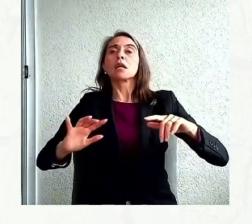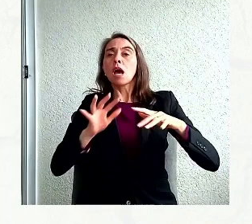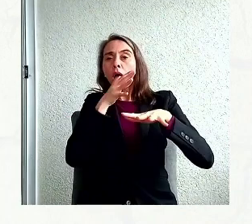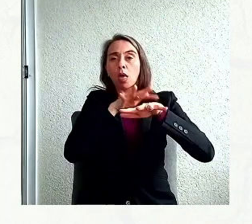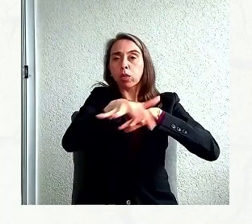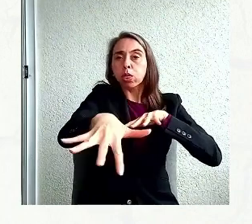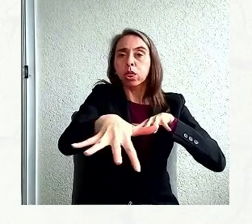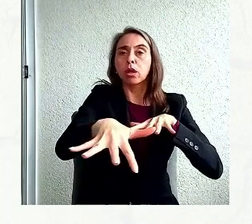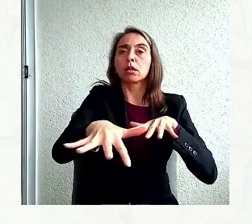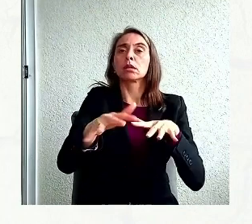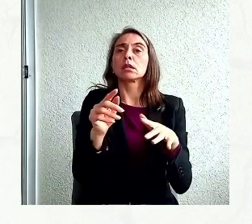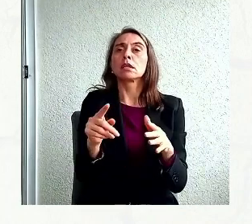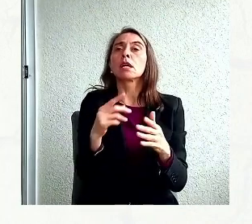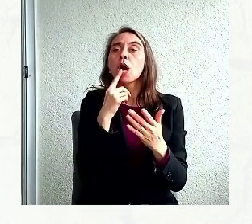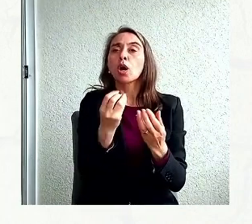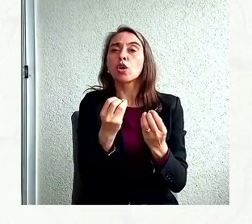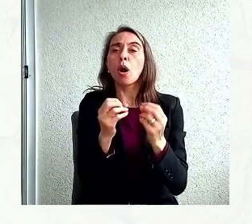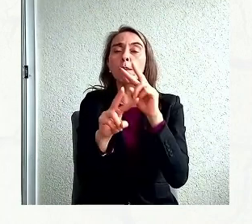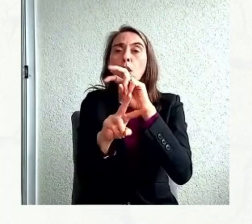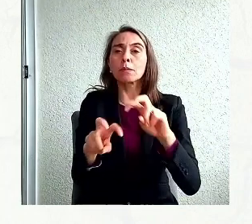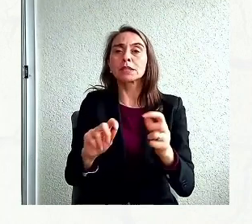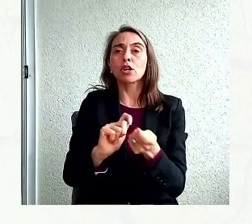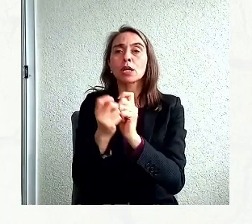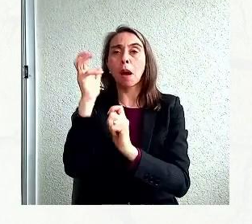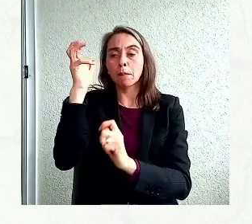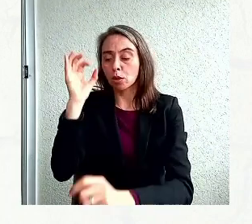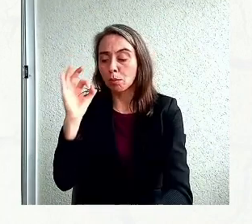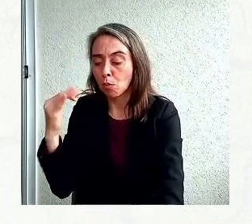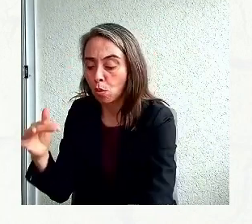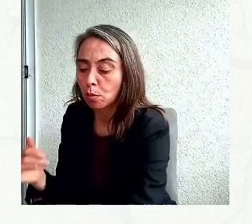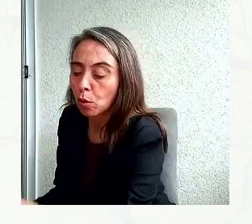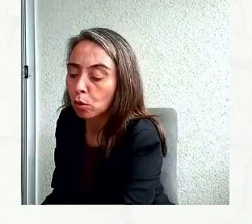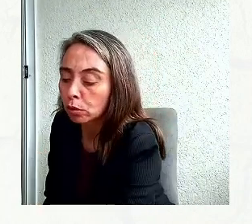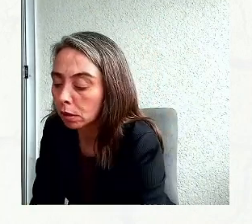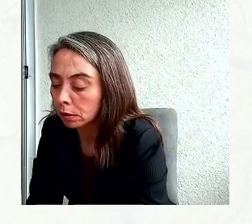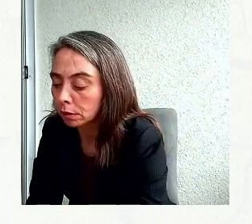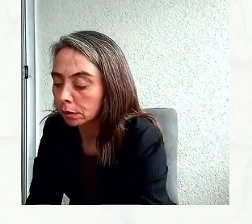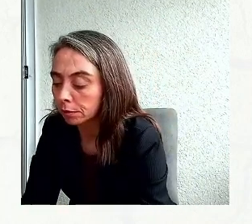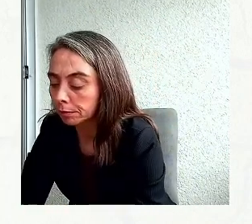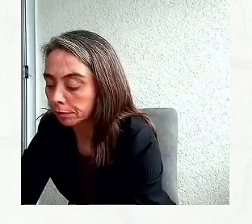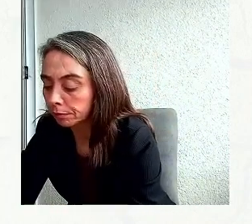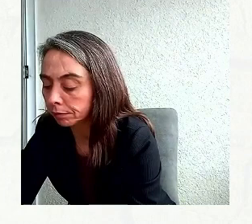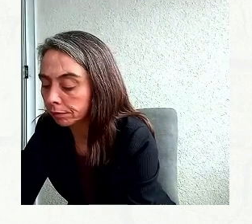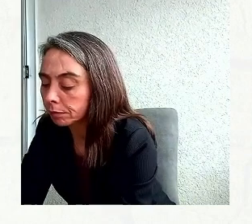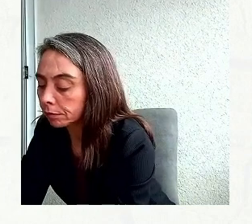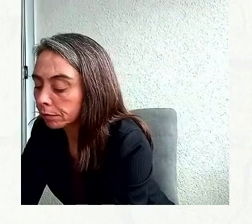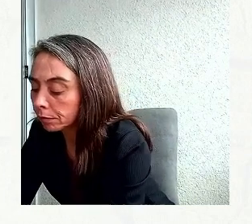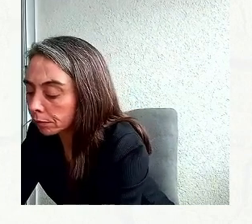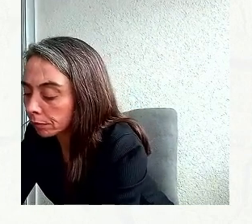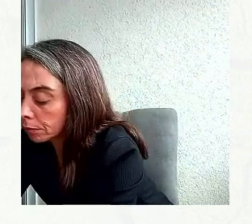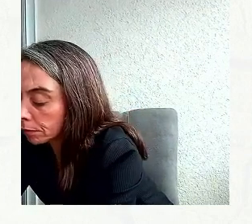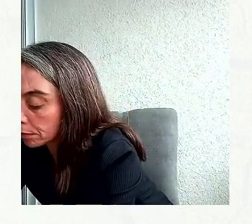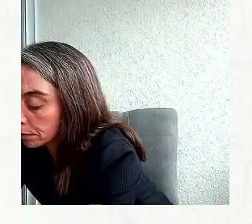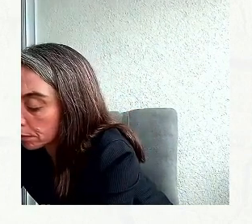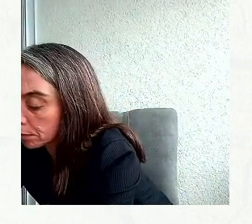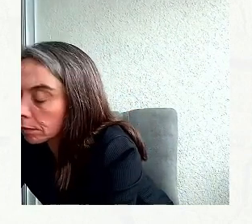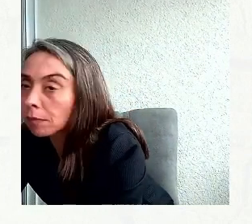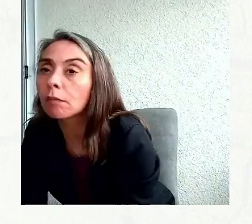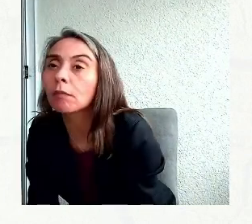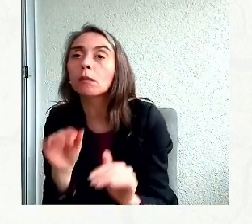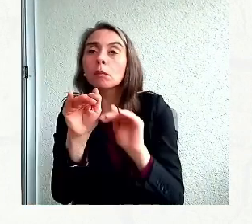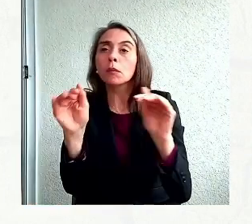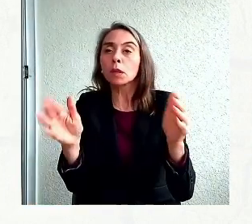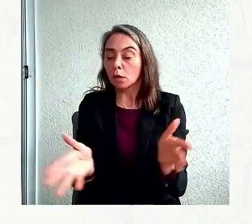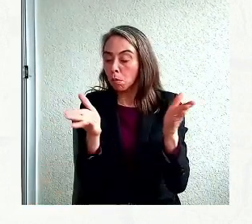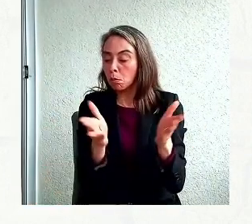investigación del cambio climático. Es muy importante esto. Estos son muy importantes. Hay que motivar a los estudiantes. Esto es